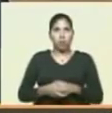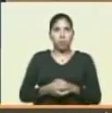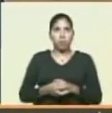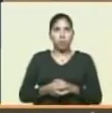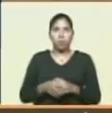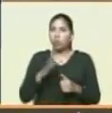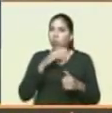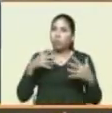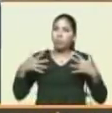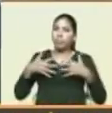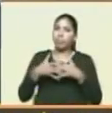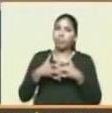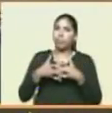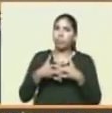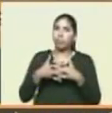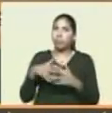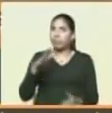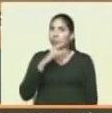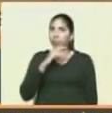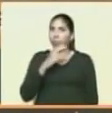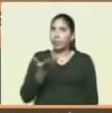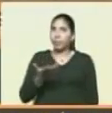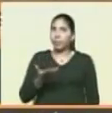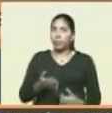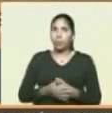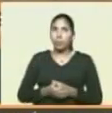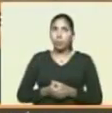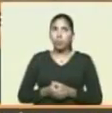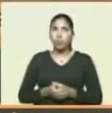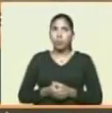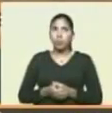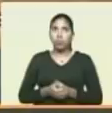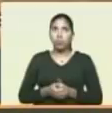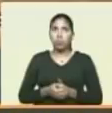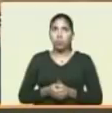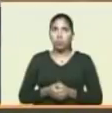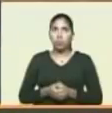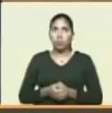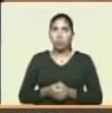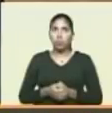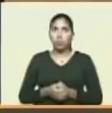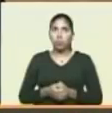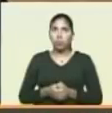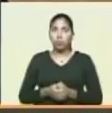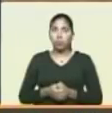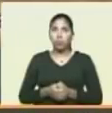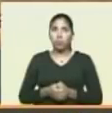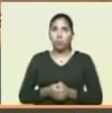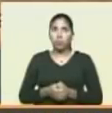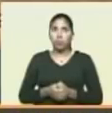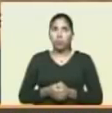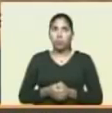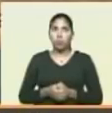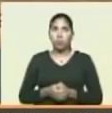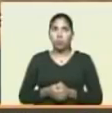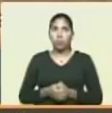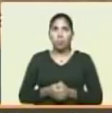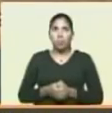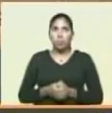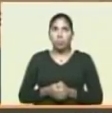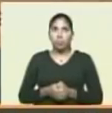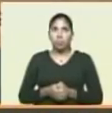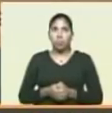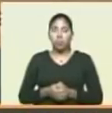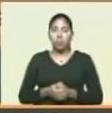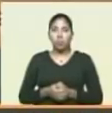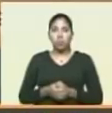ello? Bueno, uno de los fines del concepto de conglomerado que lleva por nombre